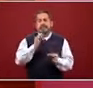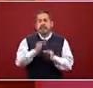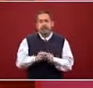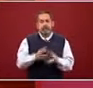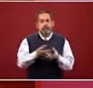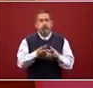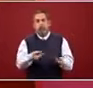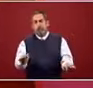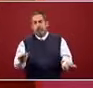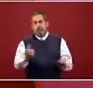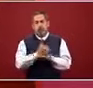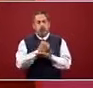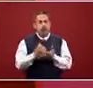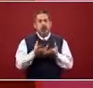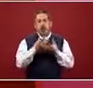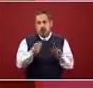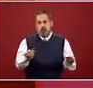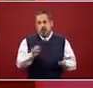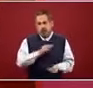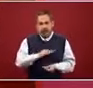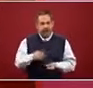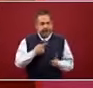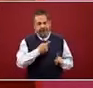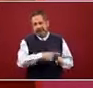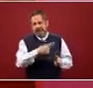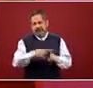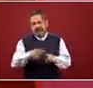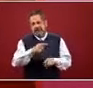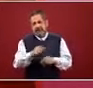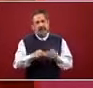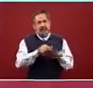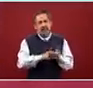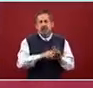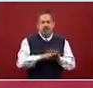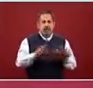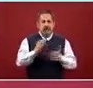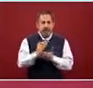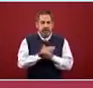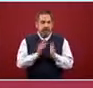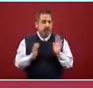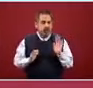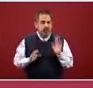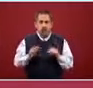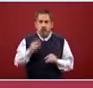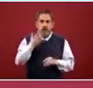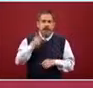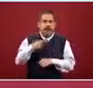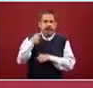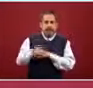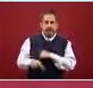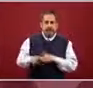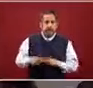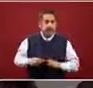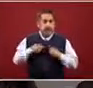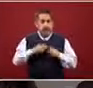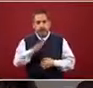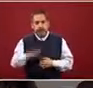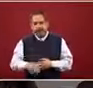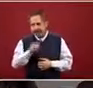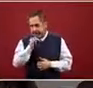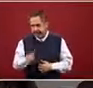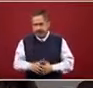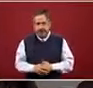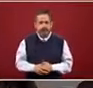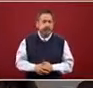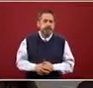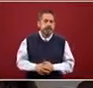el funcionamiento de los distintos sistemas y órganos del cuerpo y tampoco ponen en peligro la vida. La